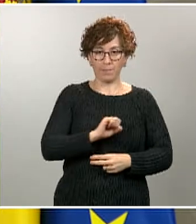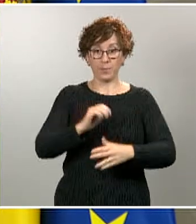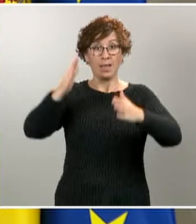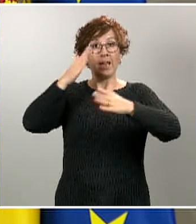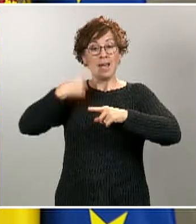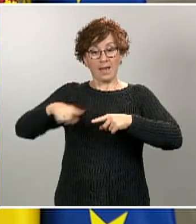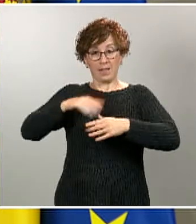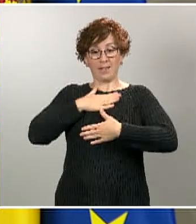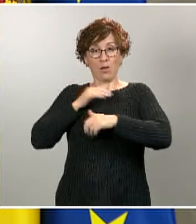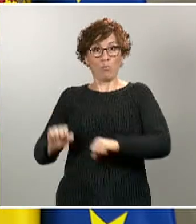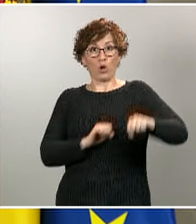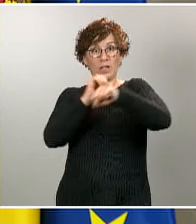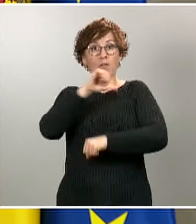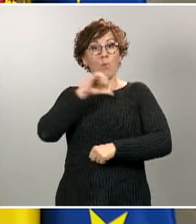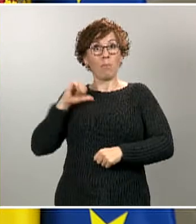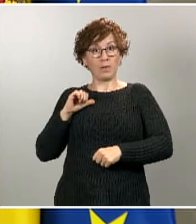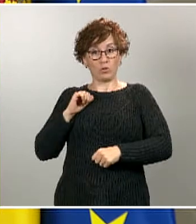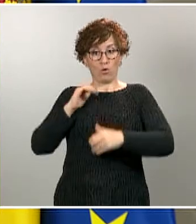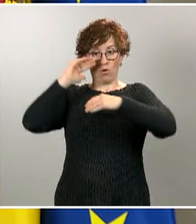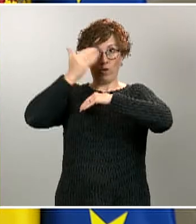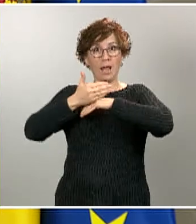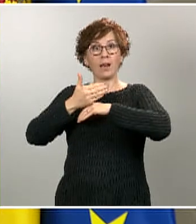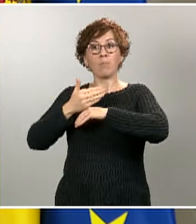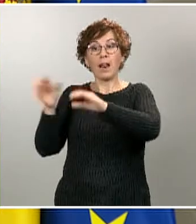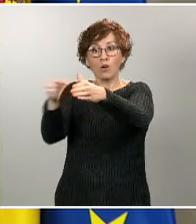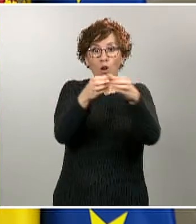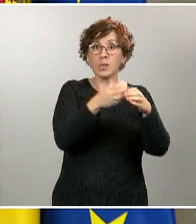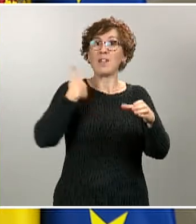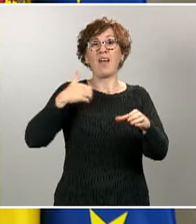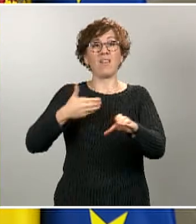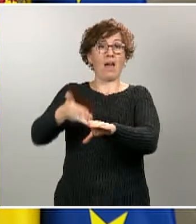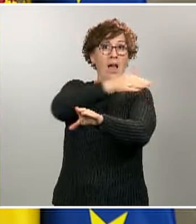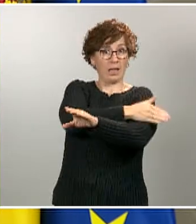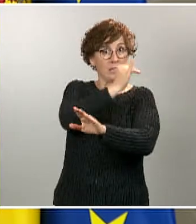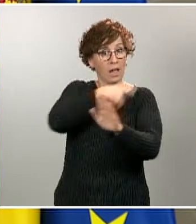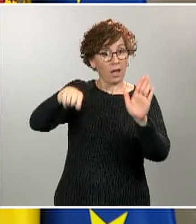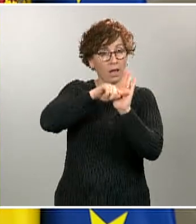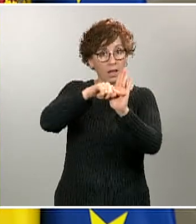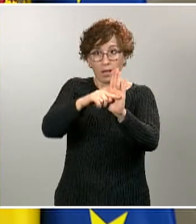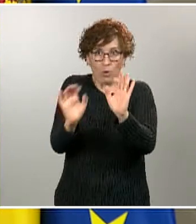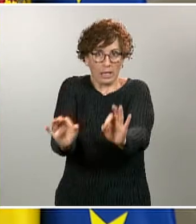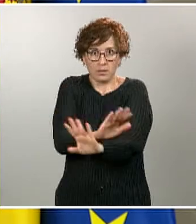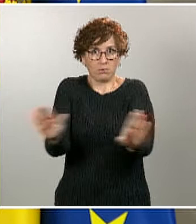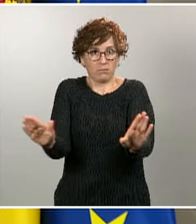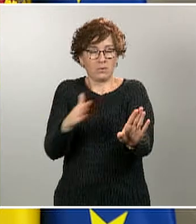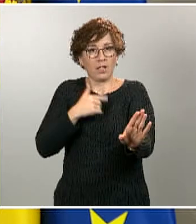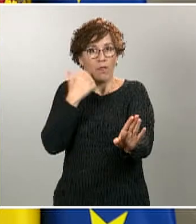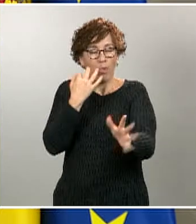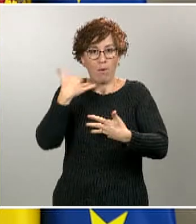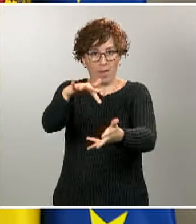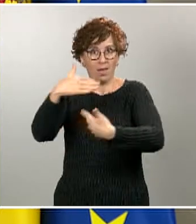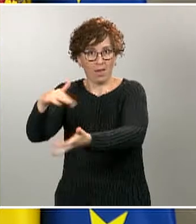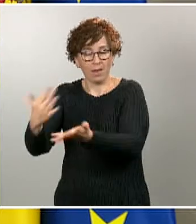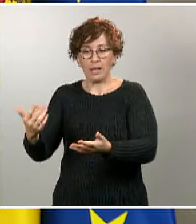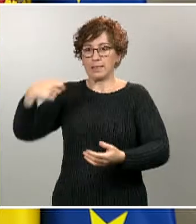colectivos que ya estaban prescritos, y ya había una recomendación clara de proveerse de los mismos, personal sanitario y otros colectivos